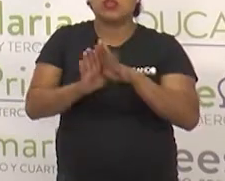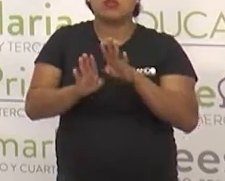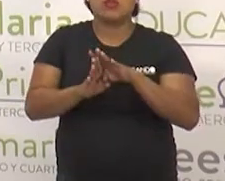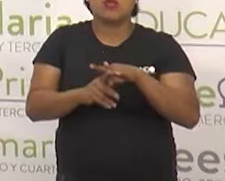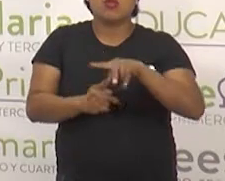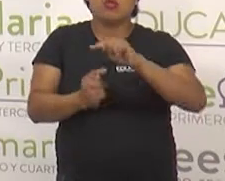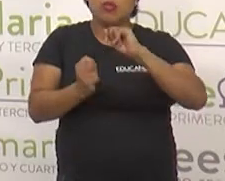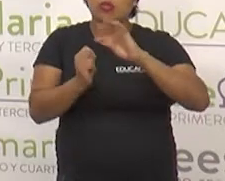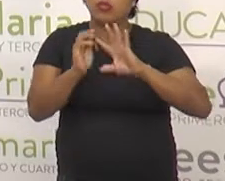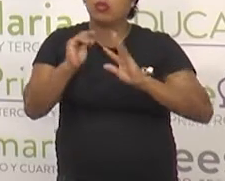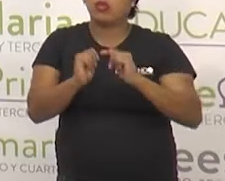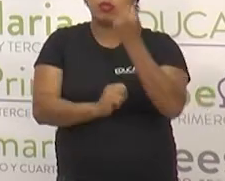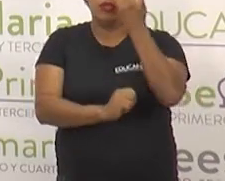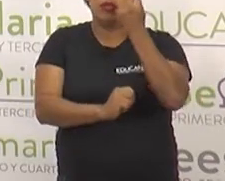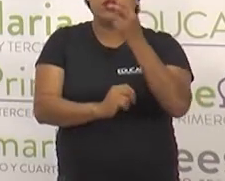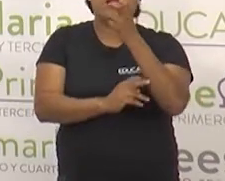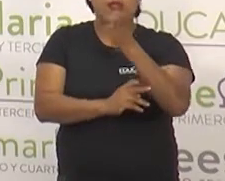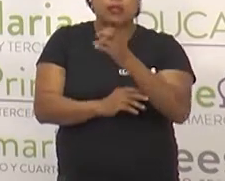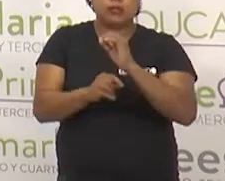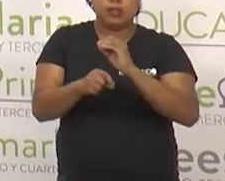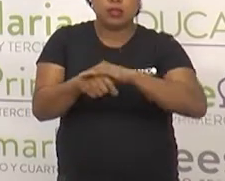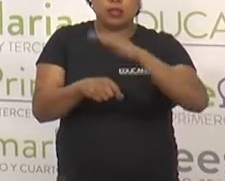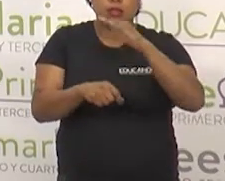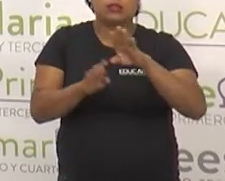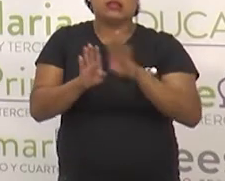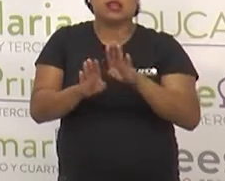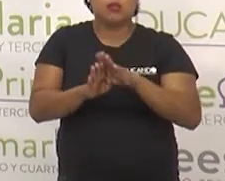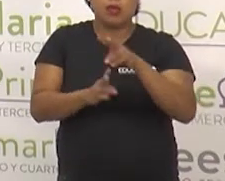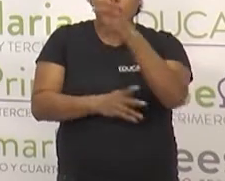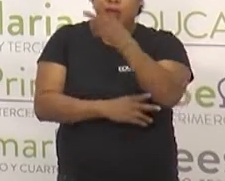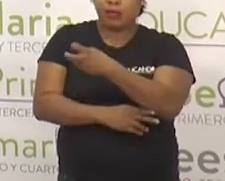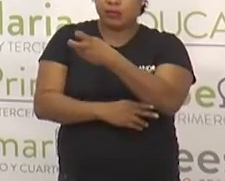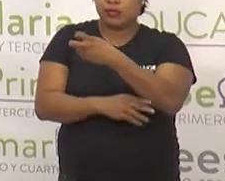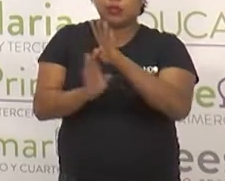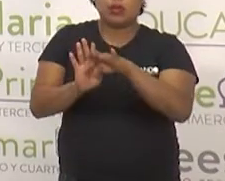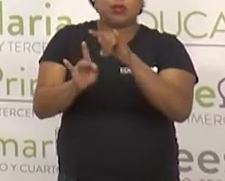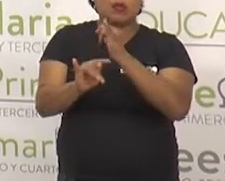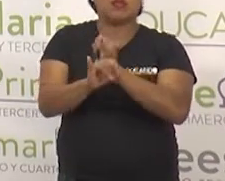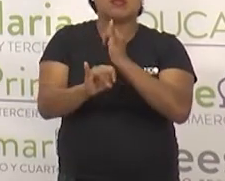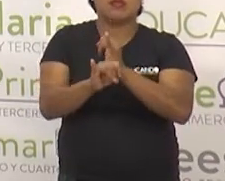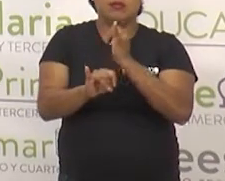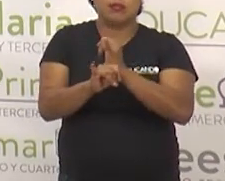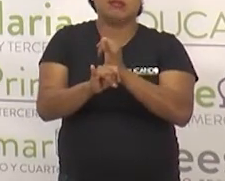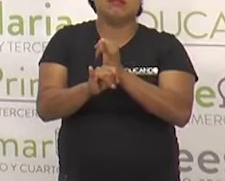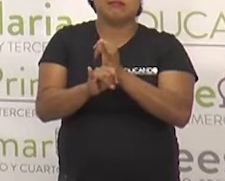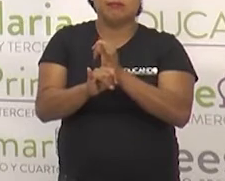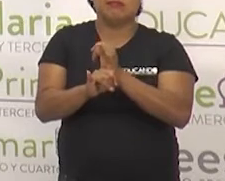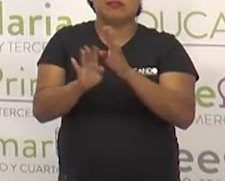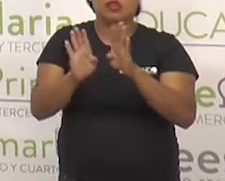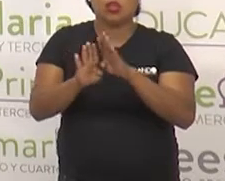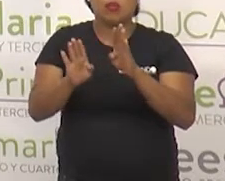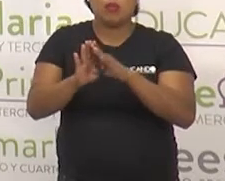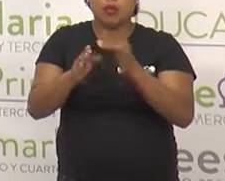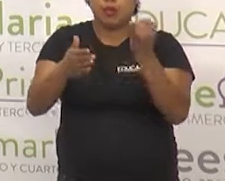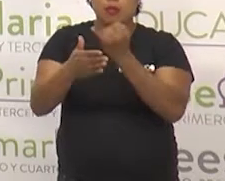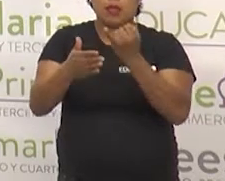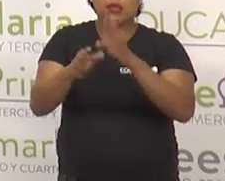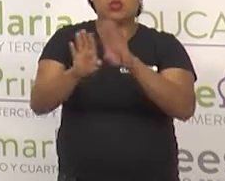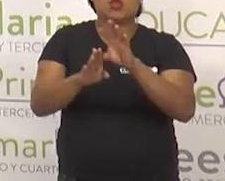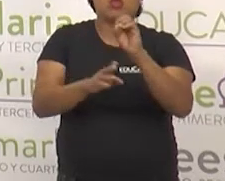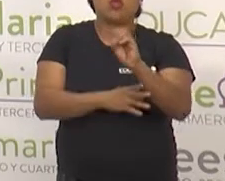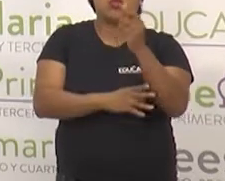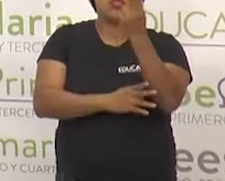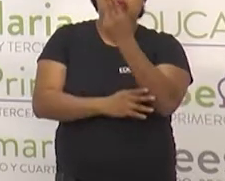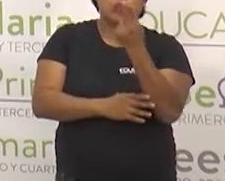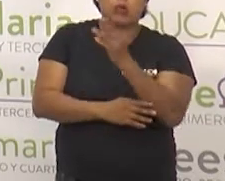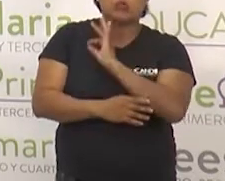la tecnología y además de la tecnología de imágenes o